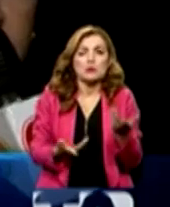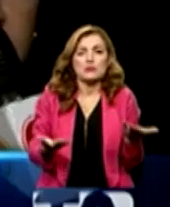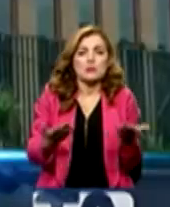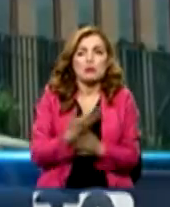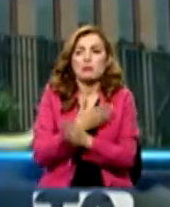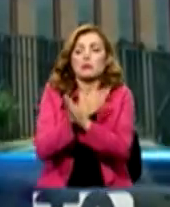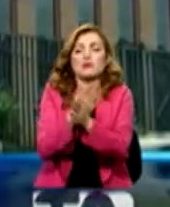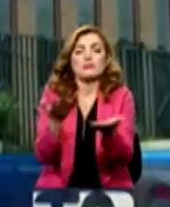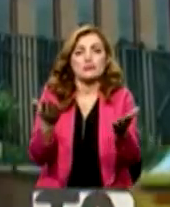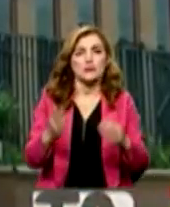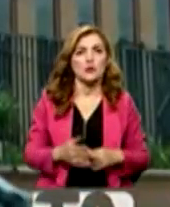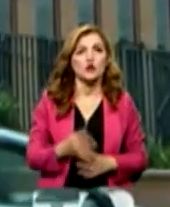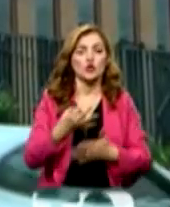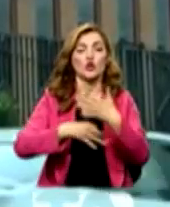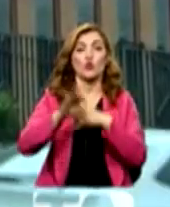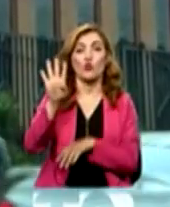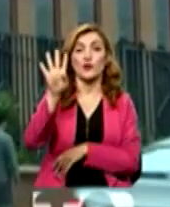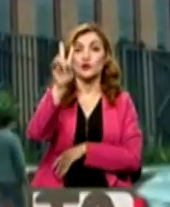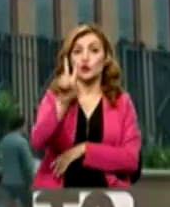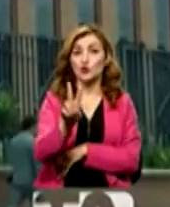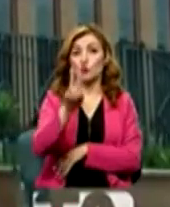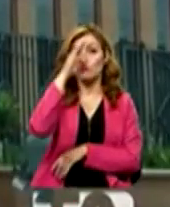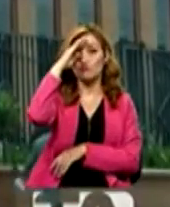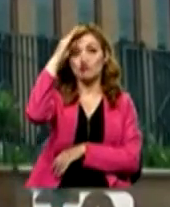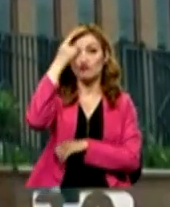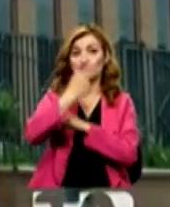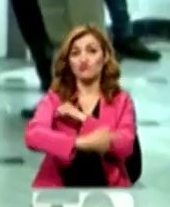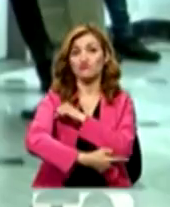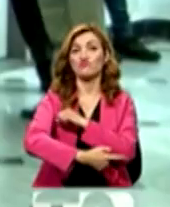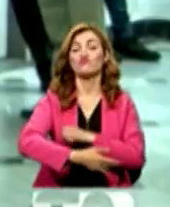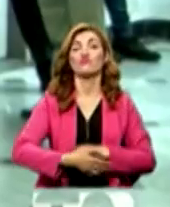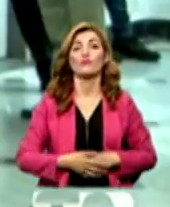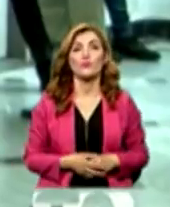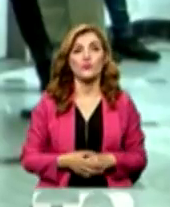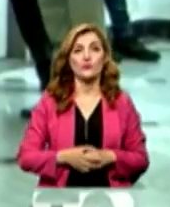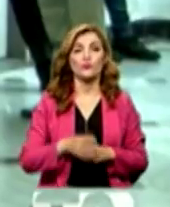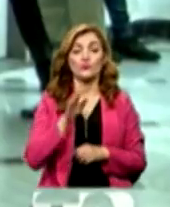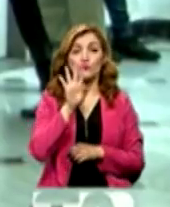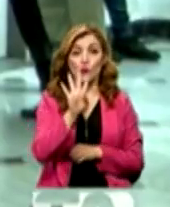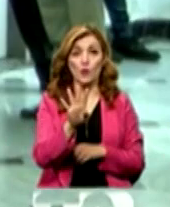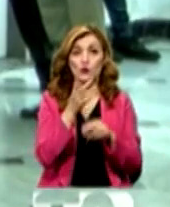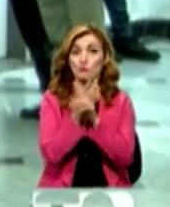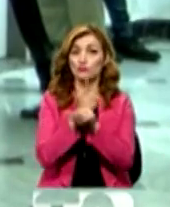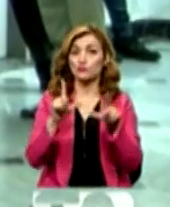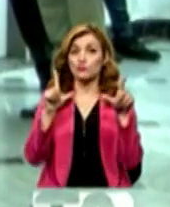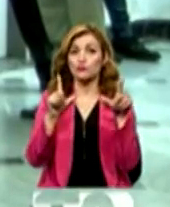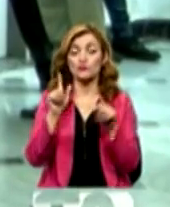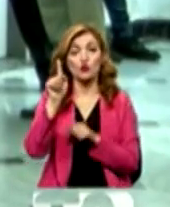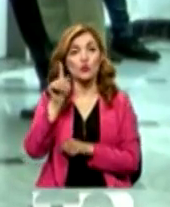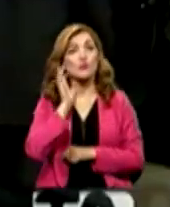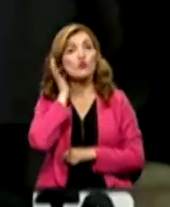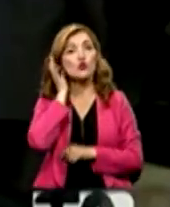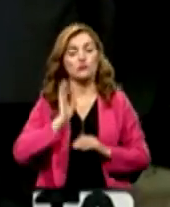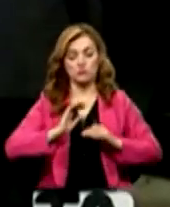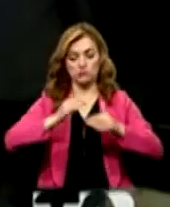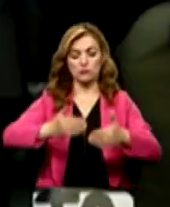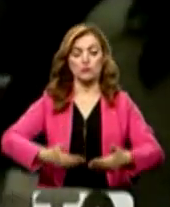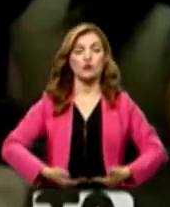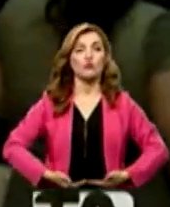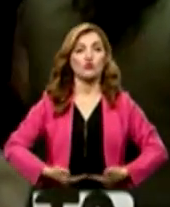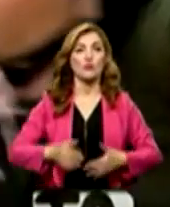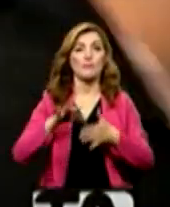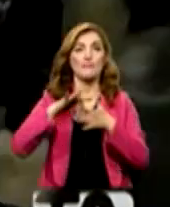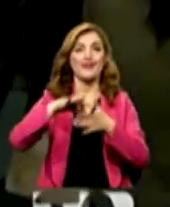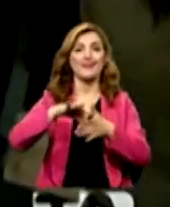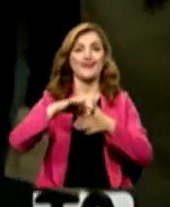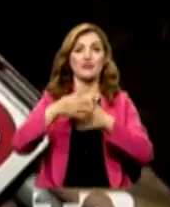estos problemas. En total fueron 42 los uniformados procesados, 4 más fueron absueltos y una por su estado de gestación quedó